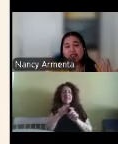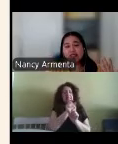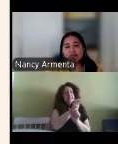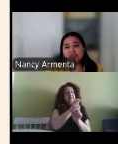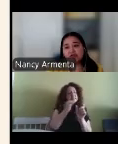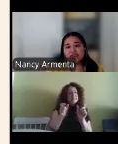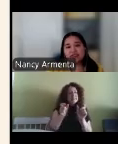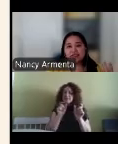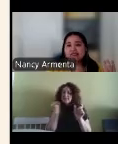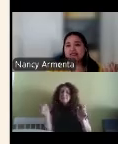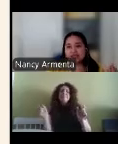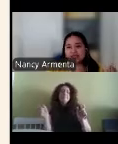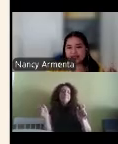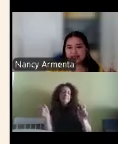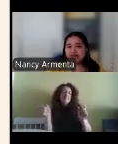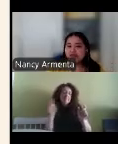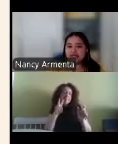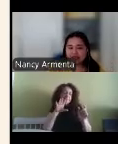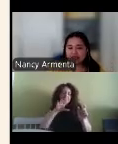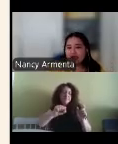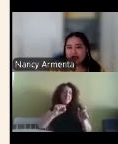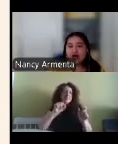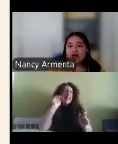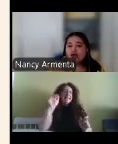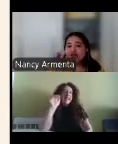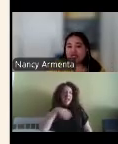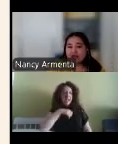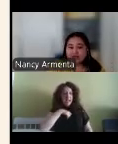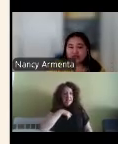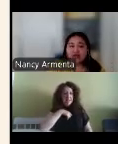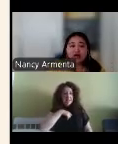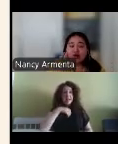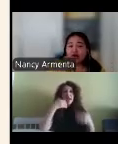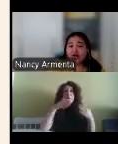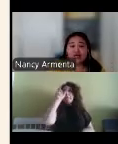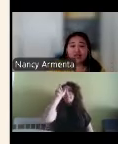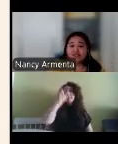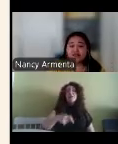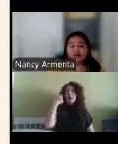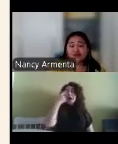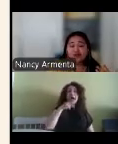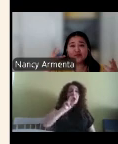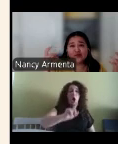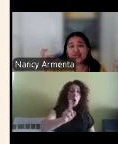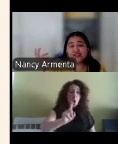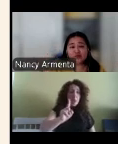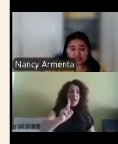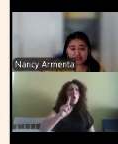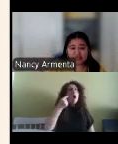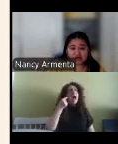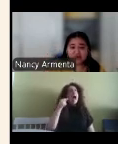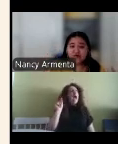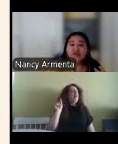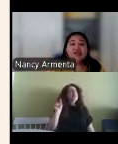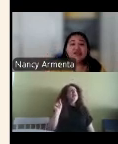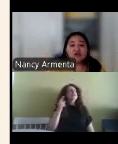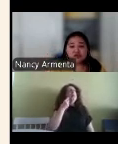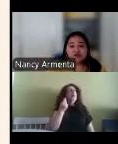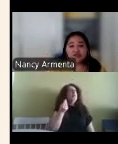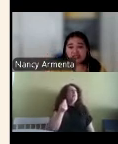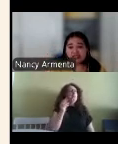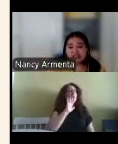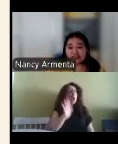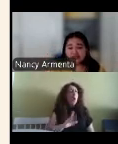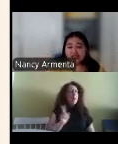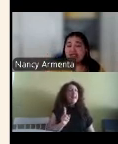das cuenta que la persona es extranjera. Aunque no veas a la persona o aunque en el acento podrías no percibirlo, los